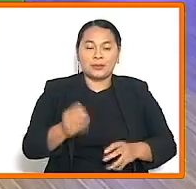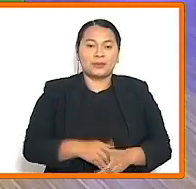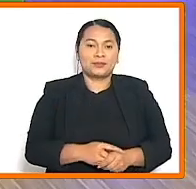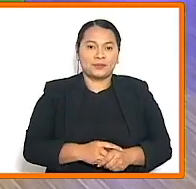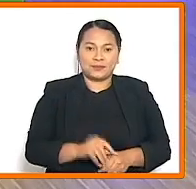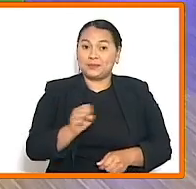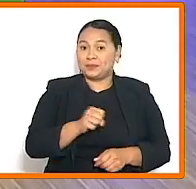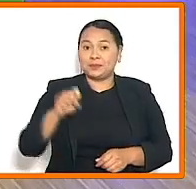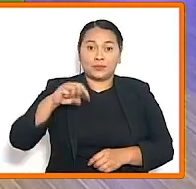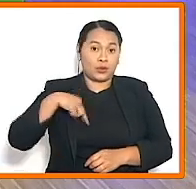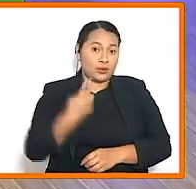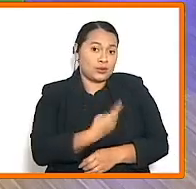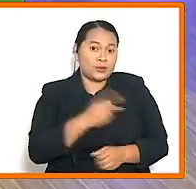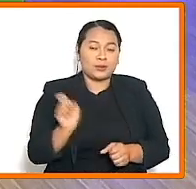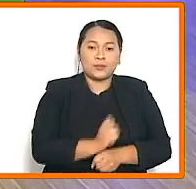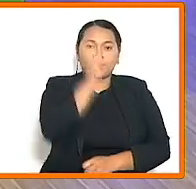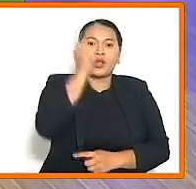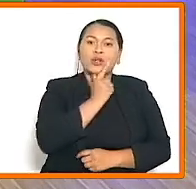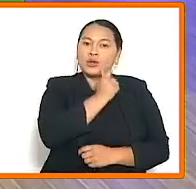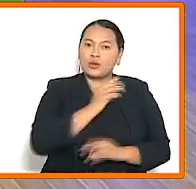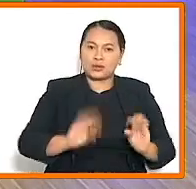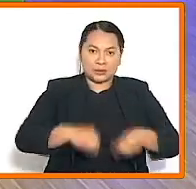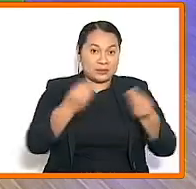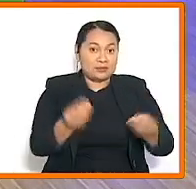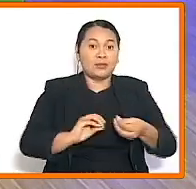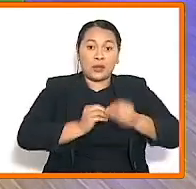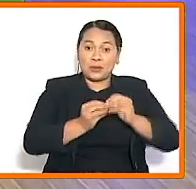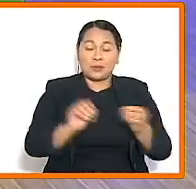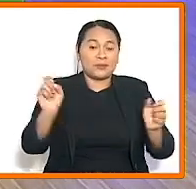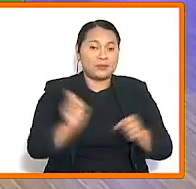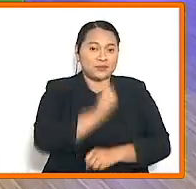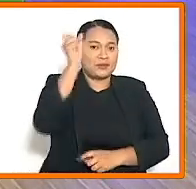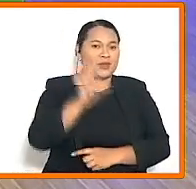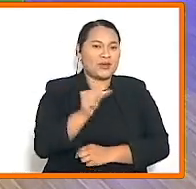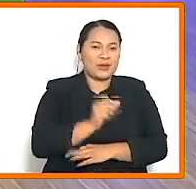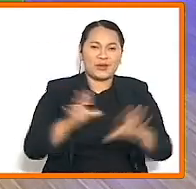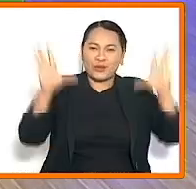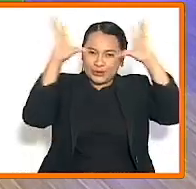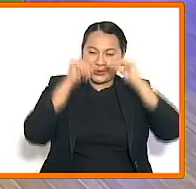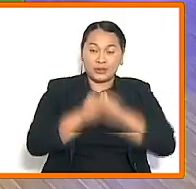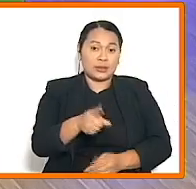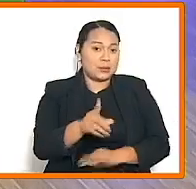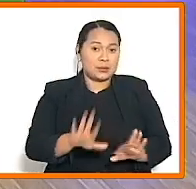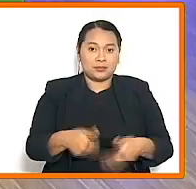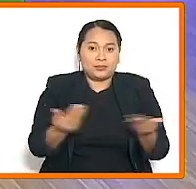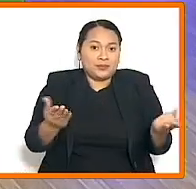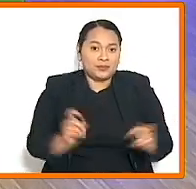es que nosotras nos ganamos de Loto dándote a conocer los números favorecidos para esta noche. ¿Y vos cómo te la